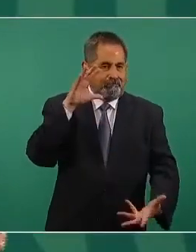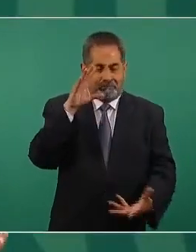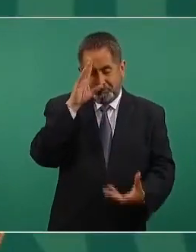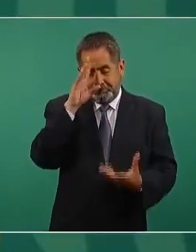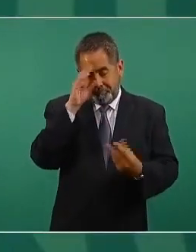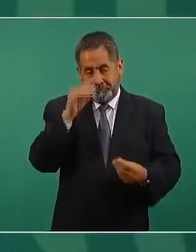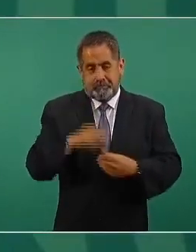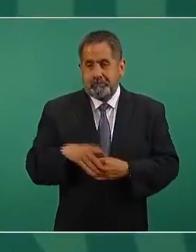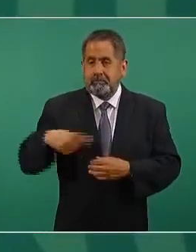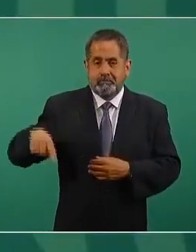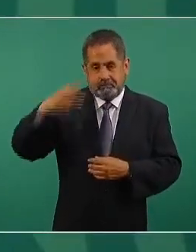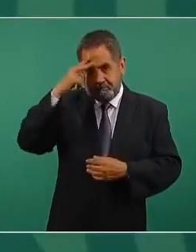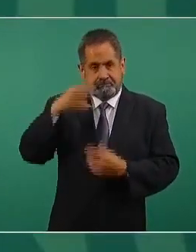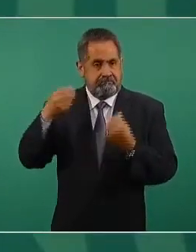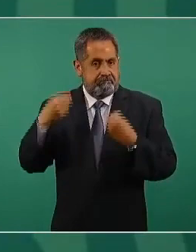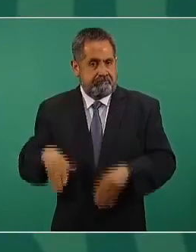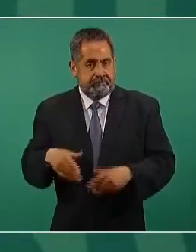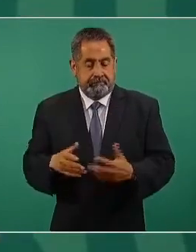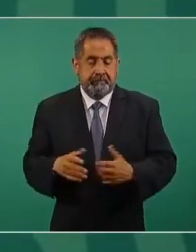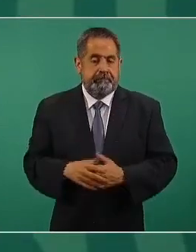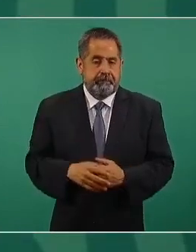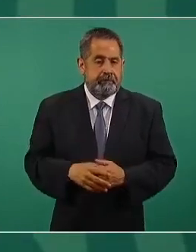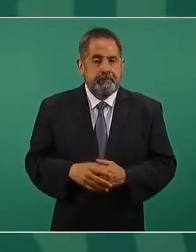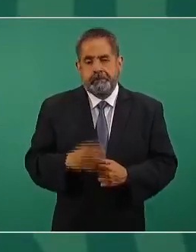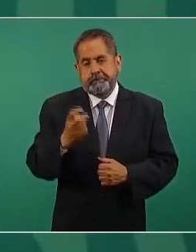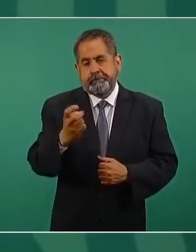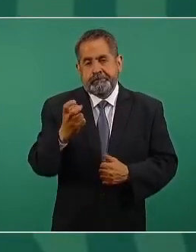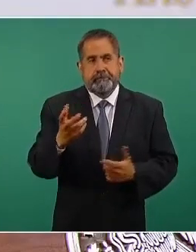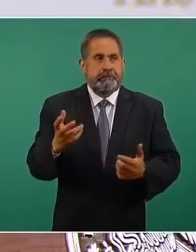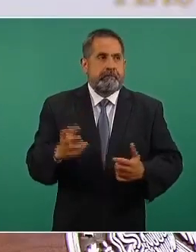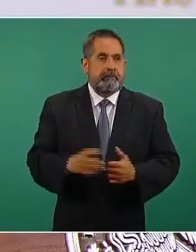a México. Por eso